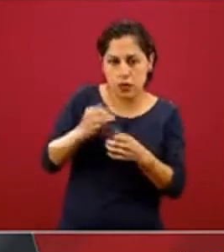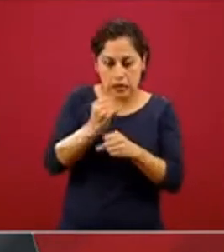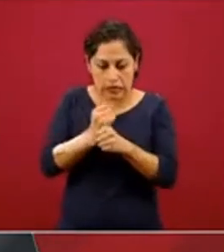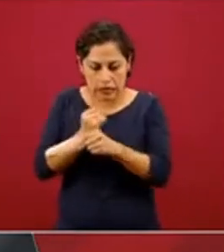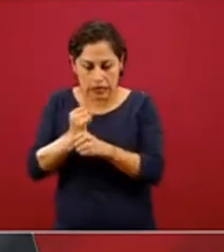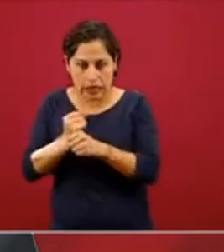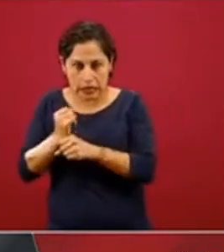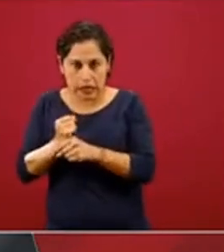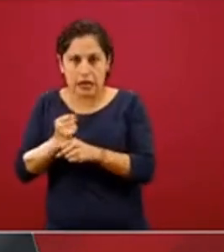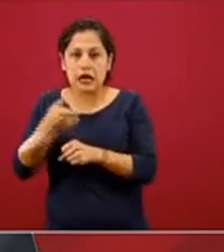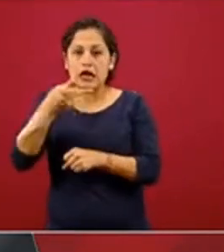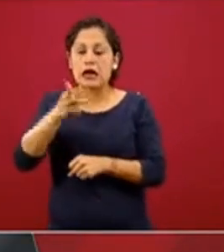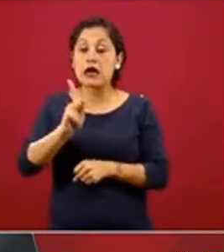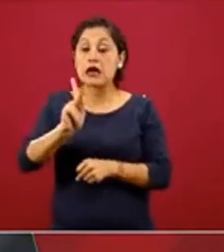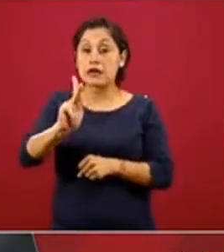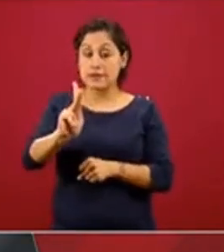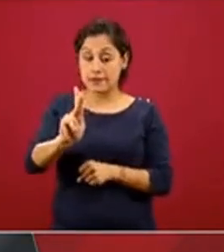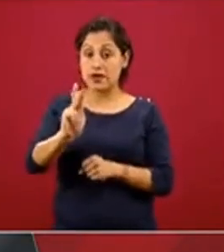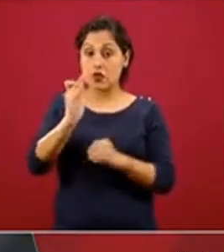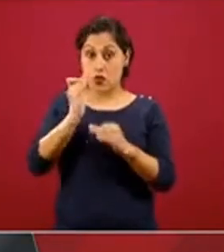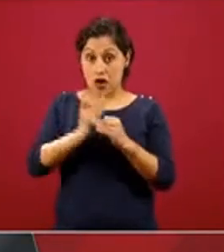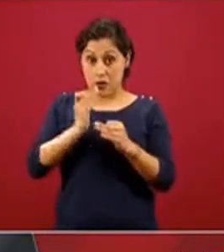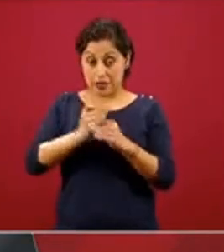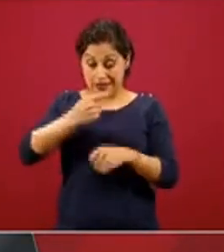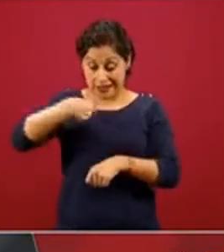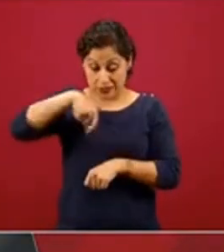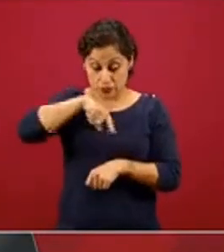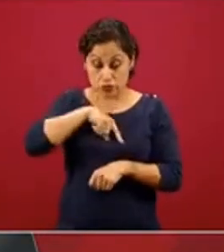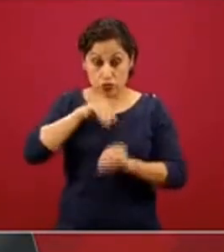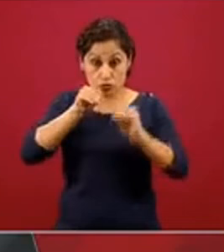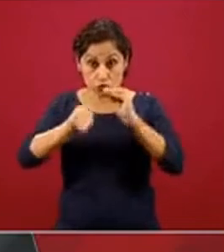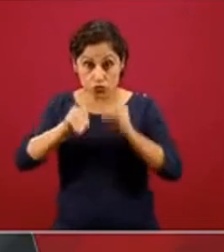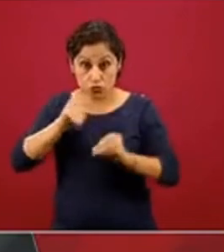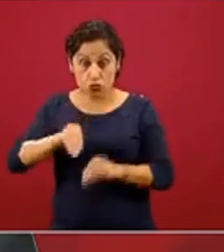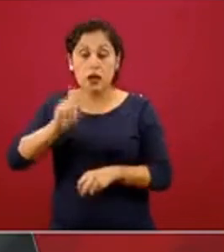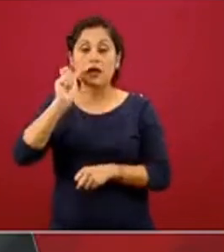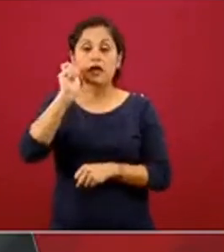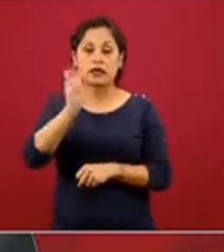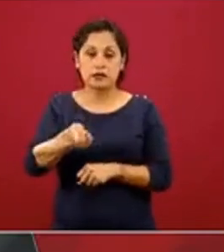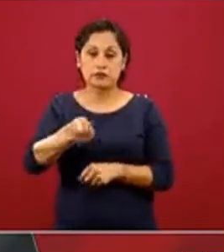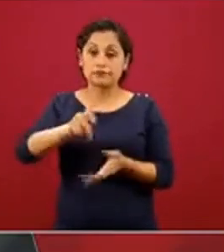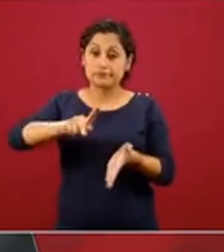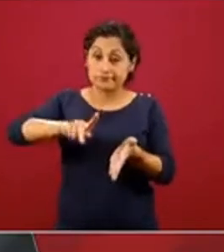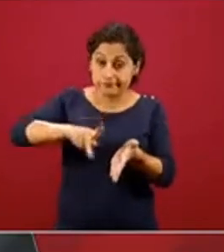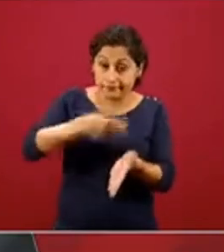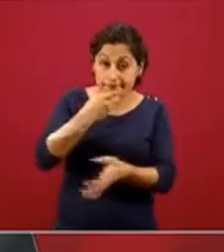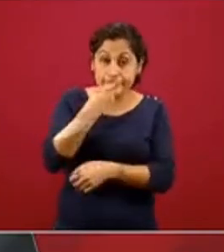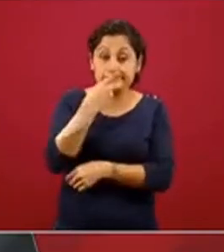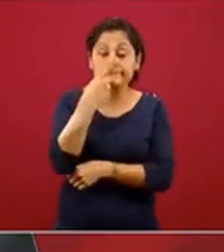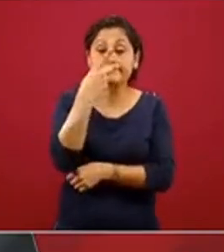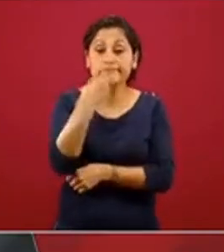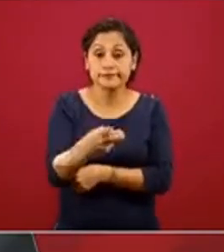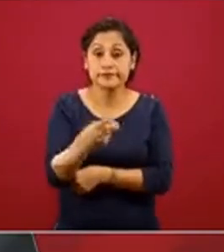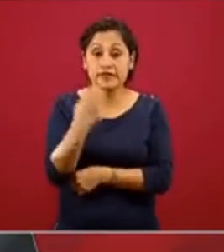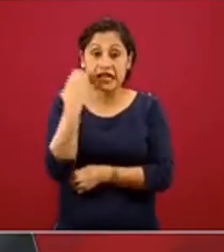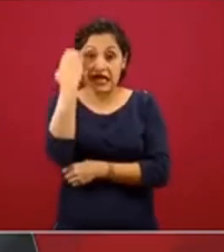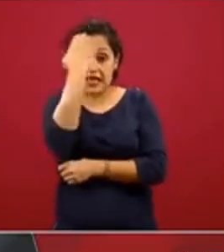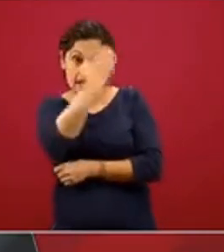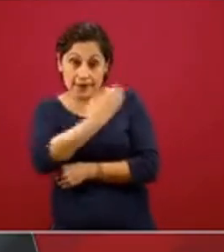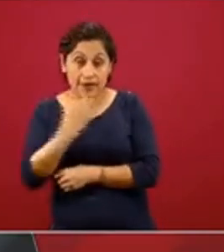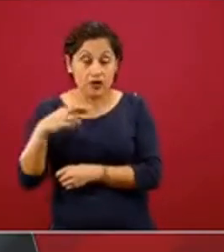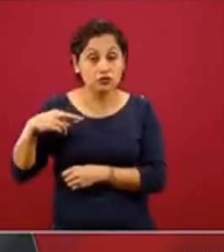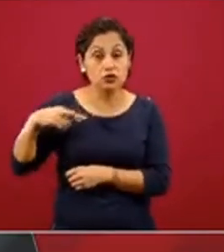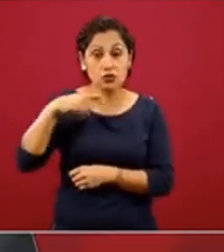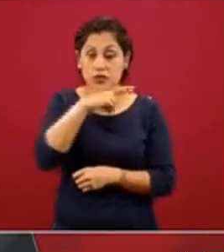apunta, no quiero adelantar vísperas, es a ratificar que hasta el momento las pruebas rápidas